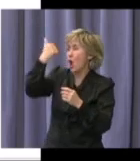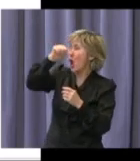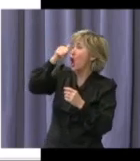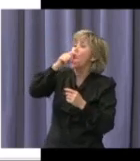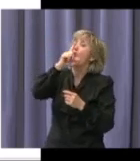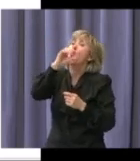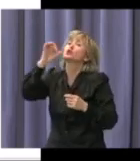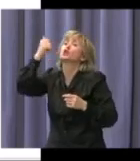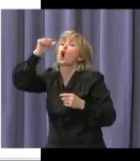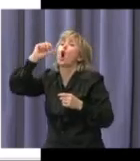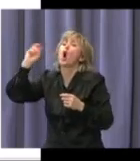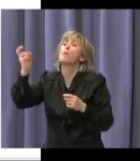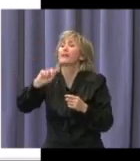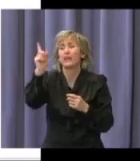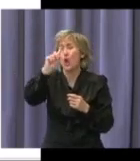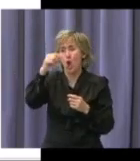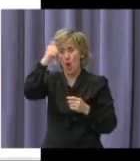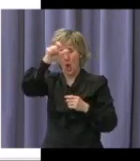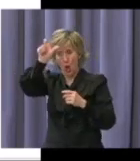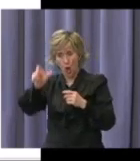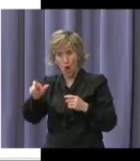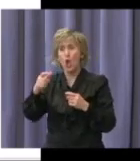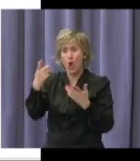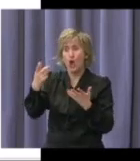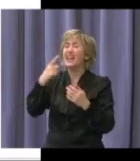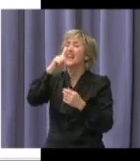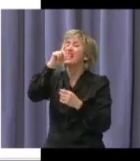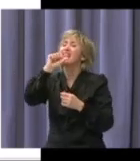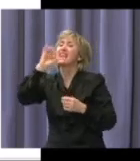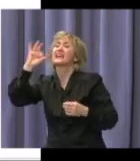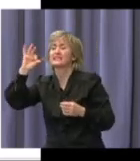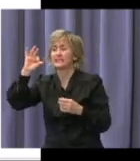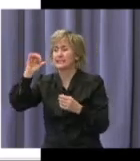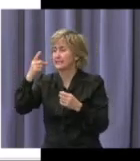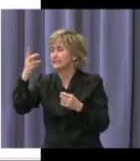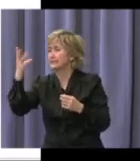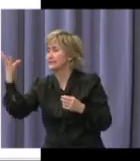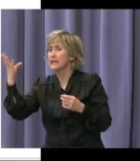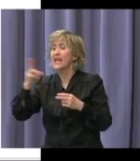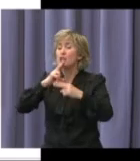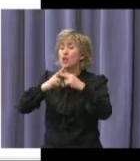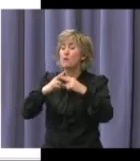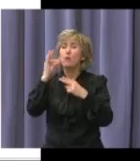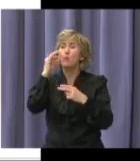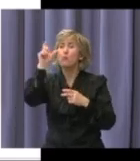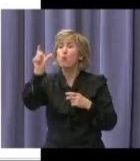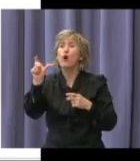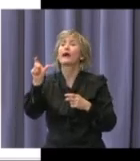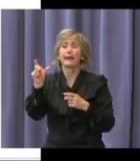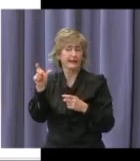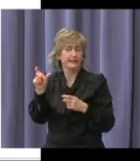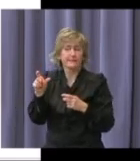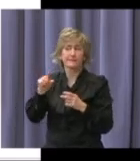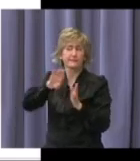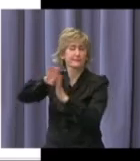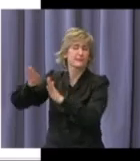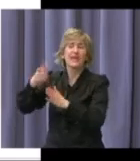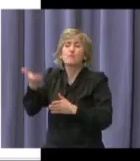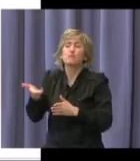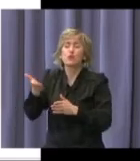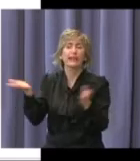hombres deportistas, diríamos los deportistas, pues decimos las deportistas. El nombre mujer es redundante y le quita